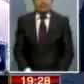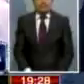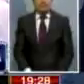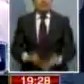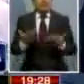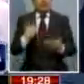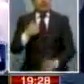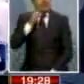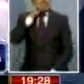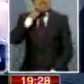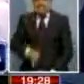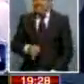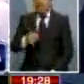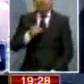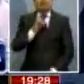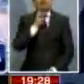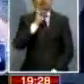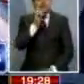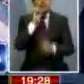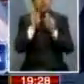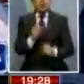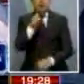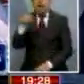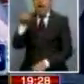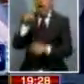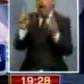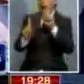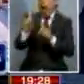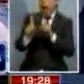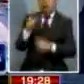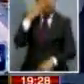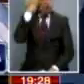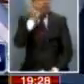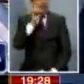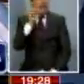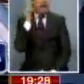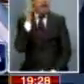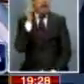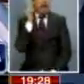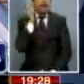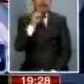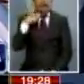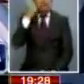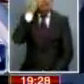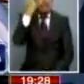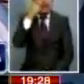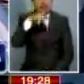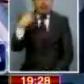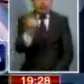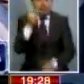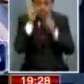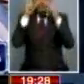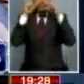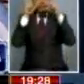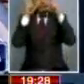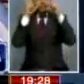Y siempre he dicho, sí se puede, pero nadie lo creía mucho, hasta ayer. Ayer me di cuenta que el pueblo